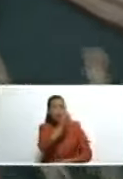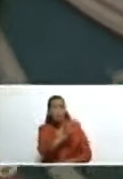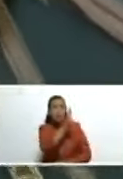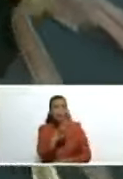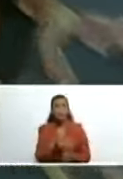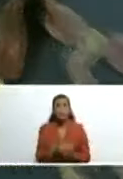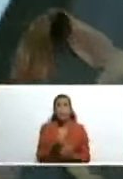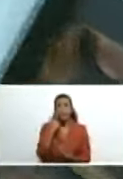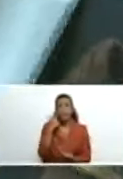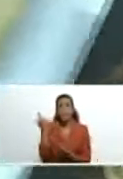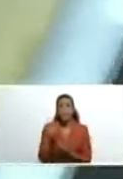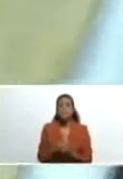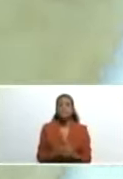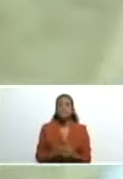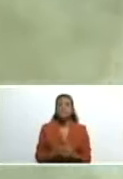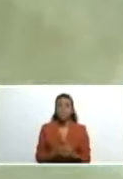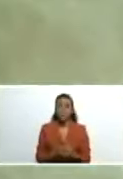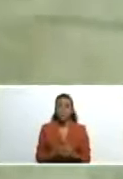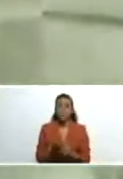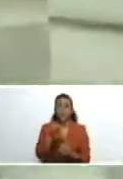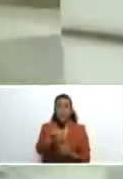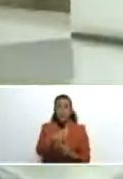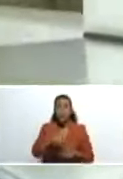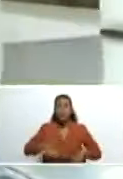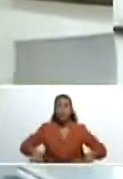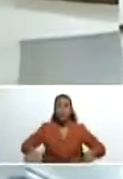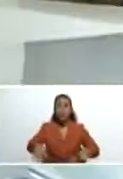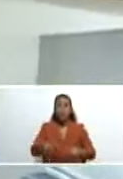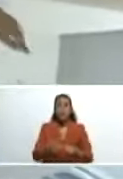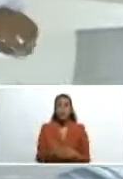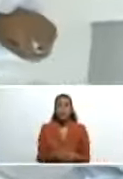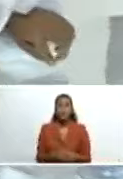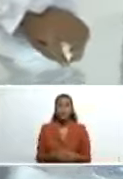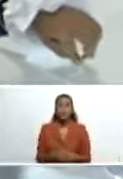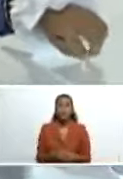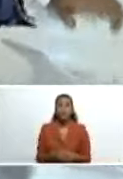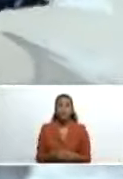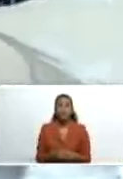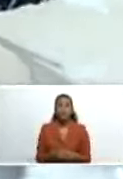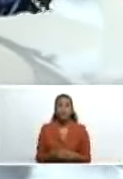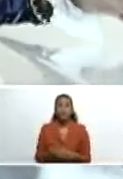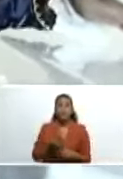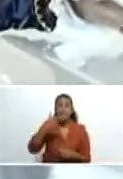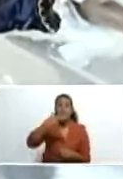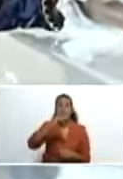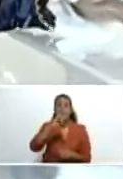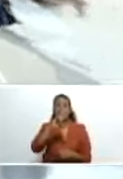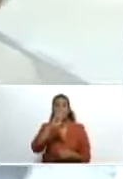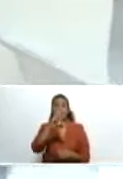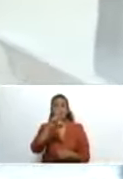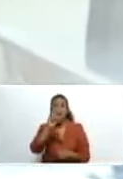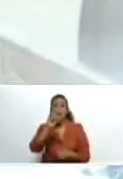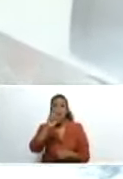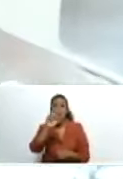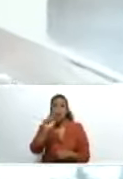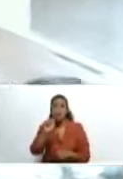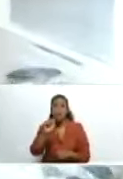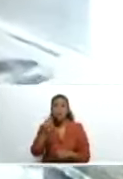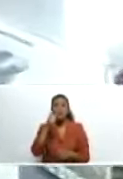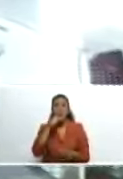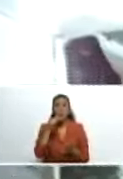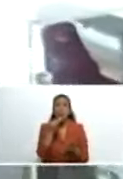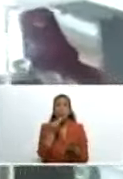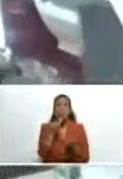Tinta. Esta es una hielera. ¿Son hieleras? ¿Una qué? Estas de los extremos son hieleras y hielera. Aquí tenemos una licorera